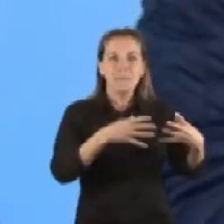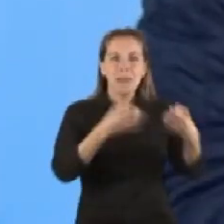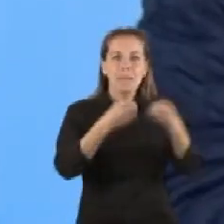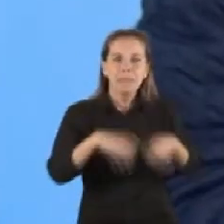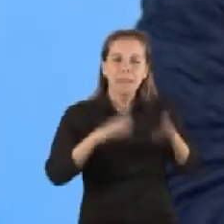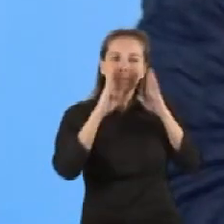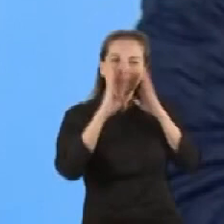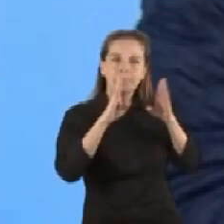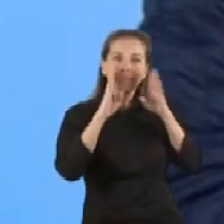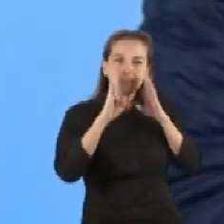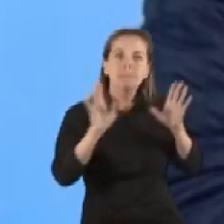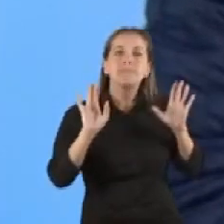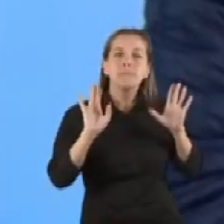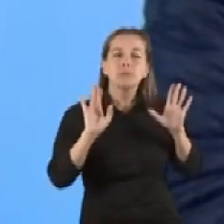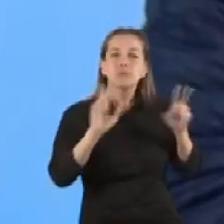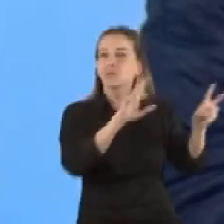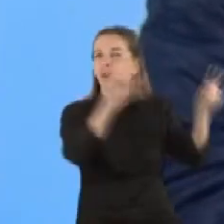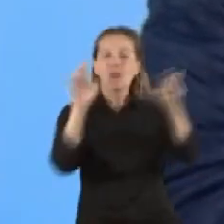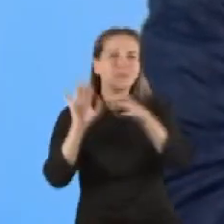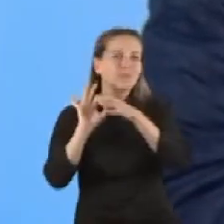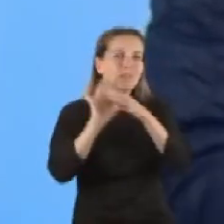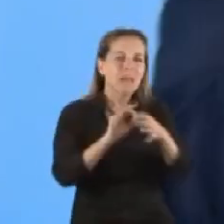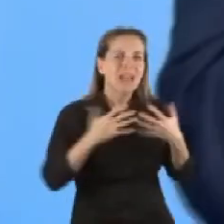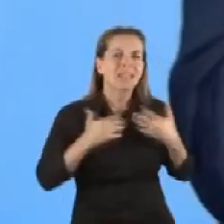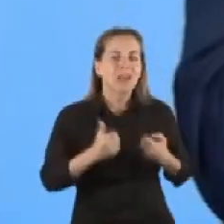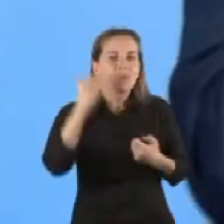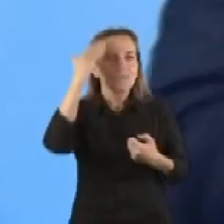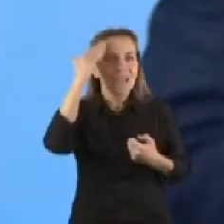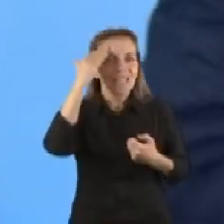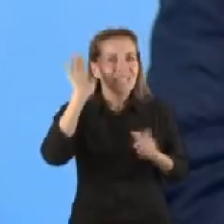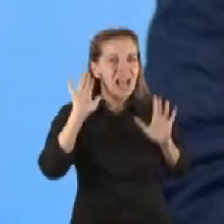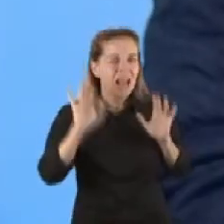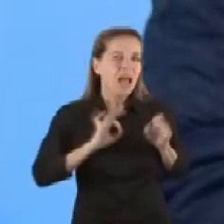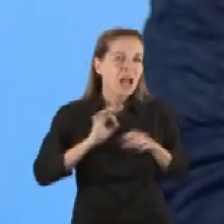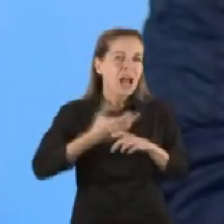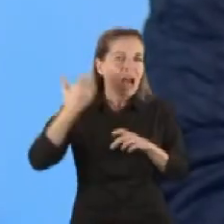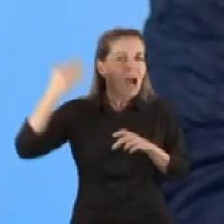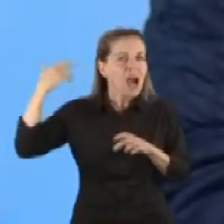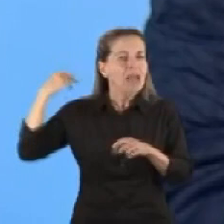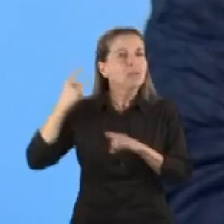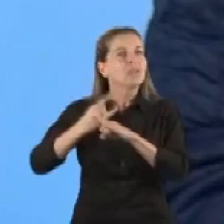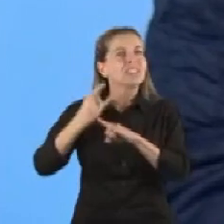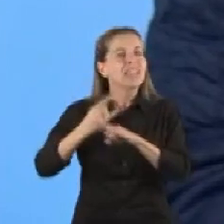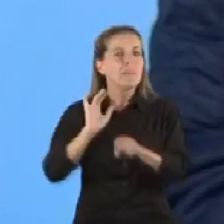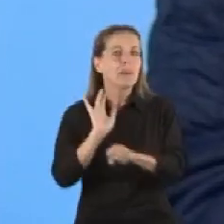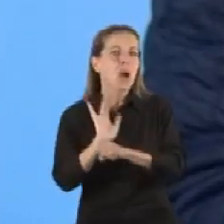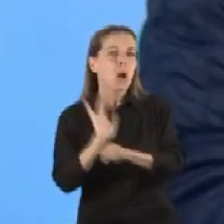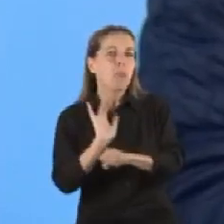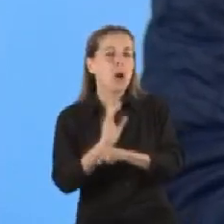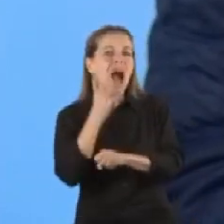Porque todo lo que tiene que ver con la salud mental ha sido siempre entre nosotros una suerte de